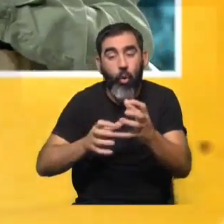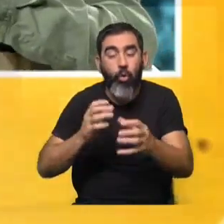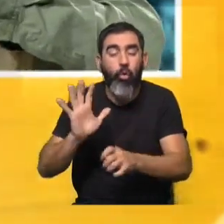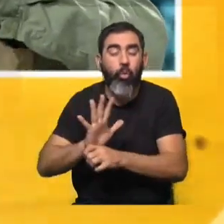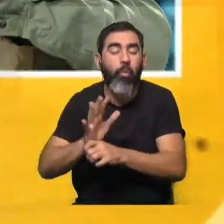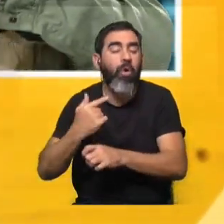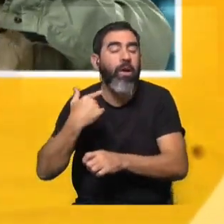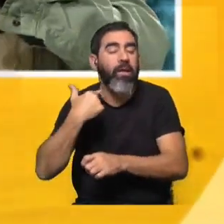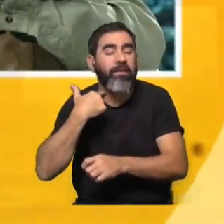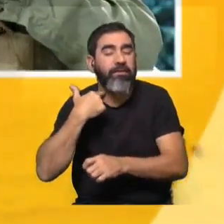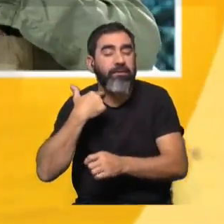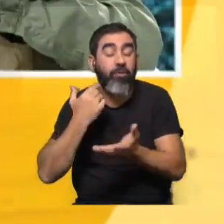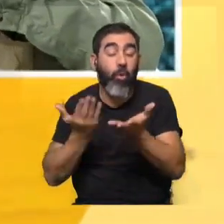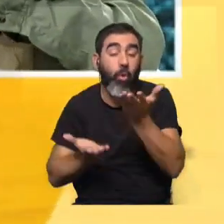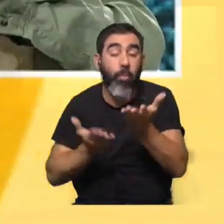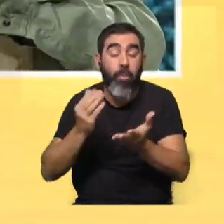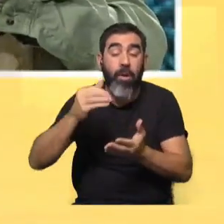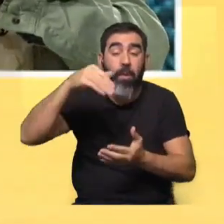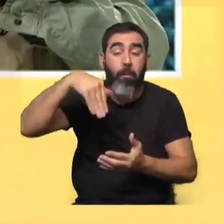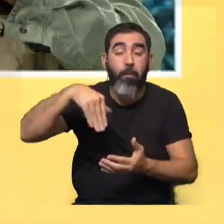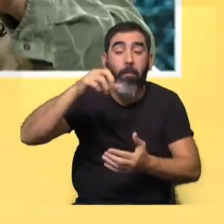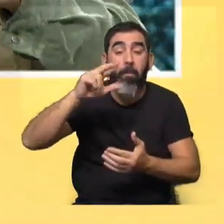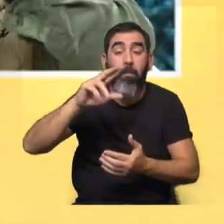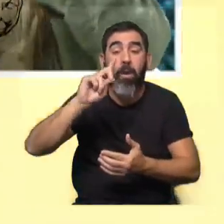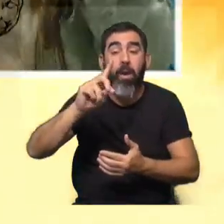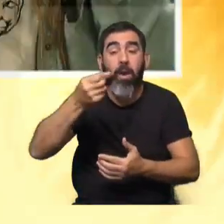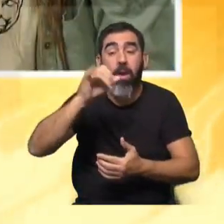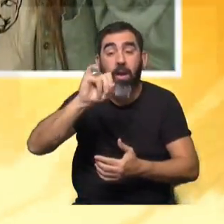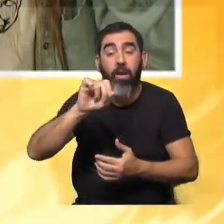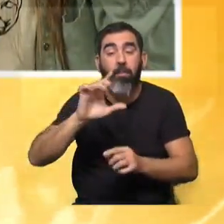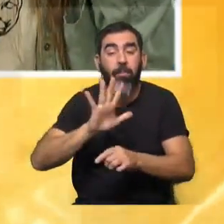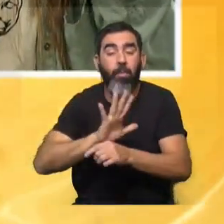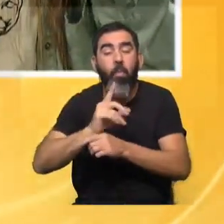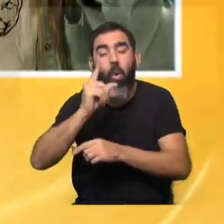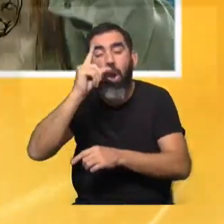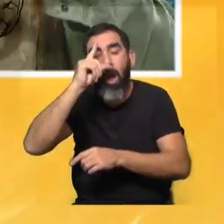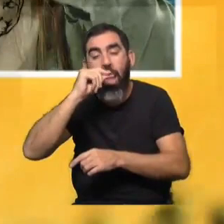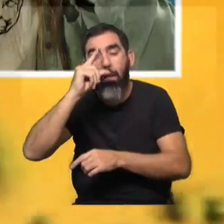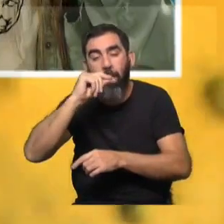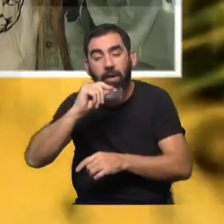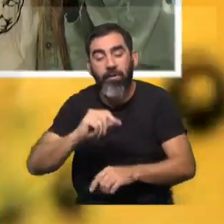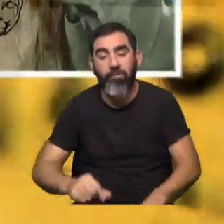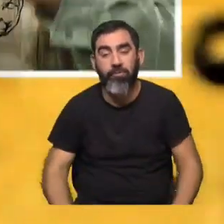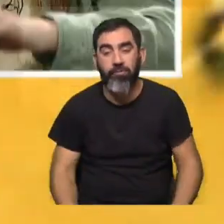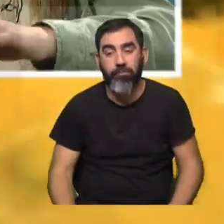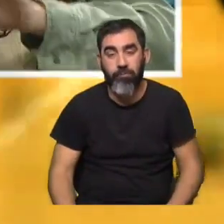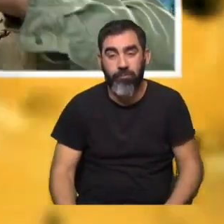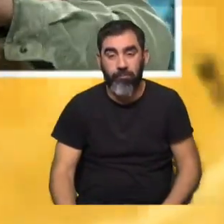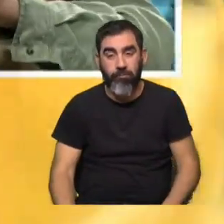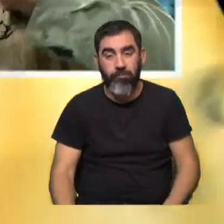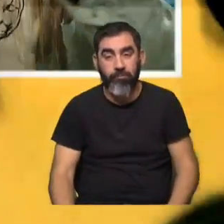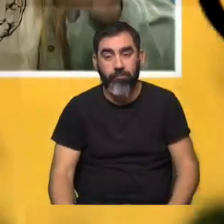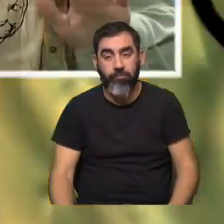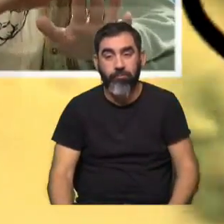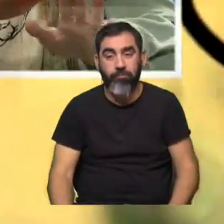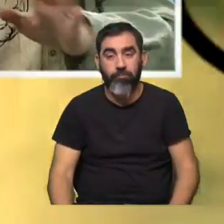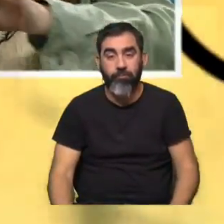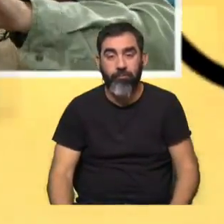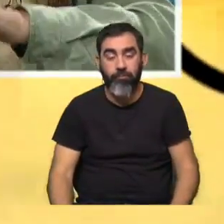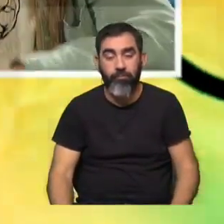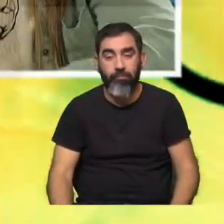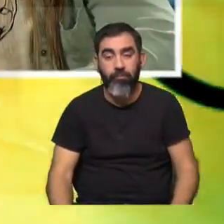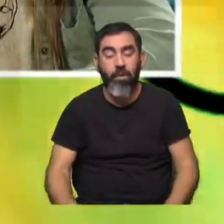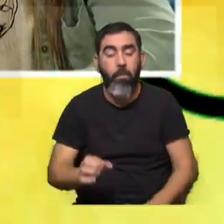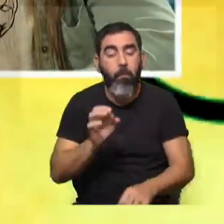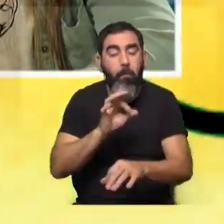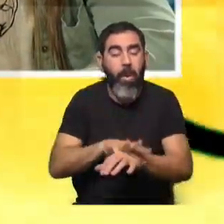agrisado en comparación al margay, que lo vamos a resaltar como más amarillo. Como un amarillo más Un intenso. contraste más fuerte con estos manchas o